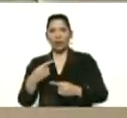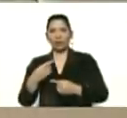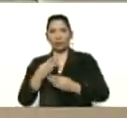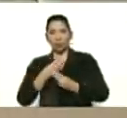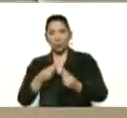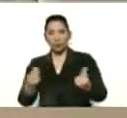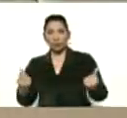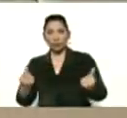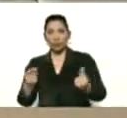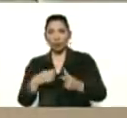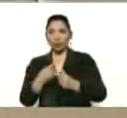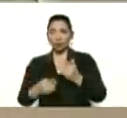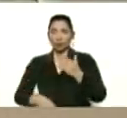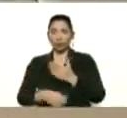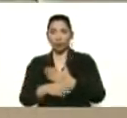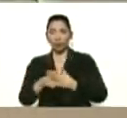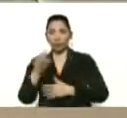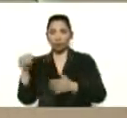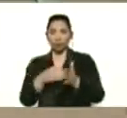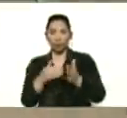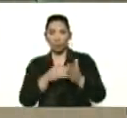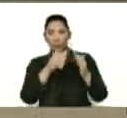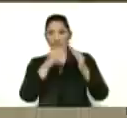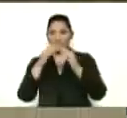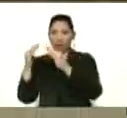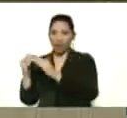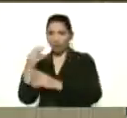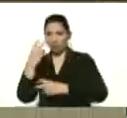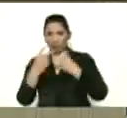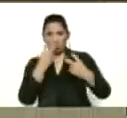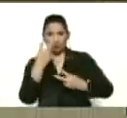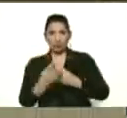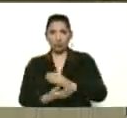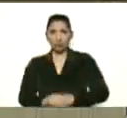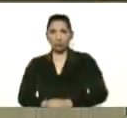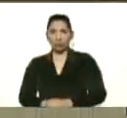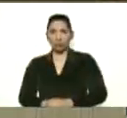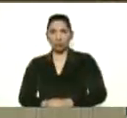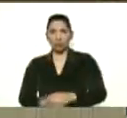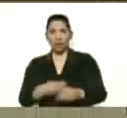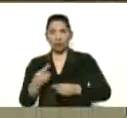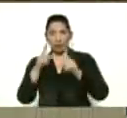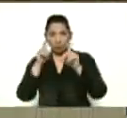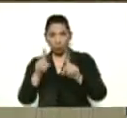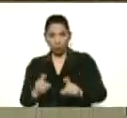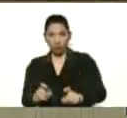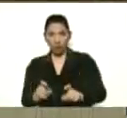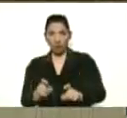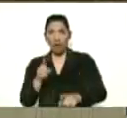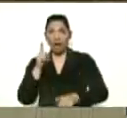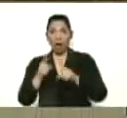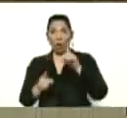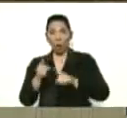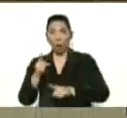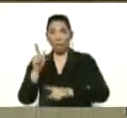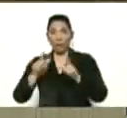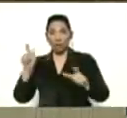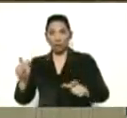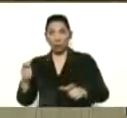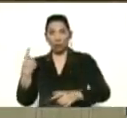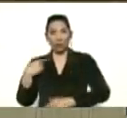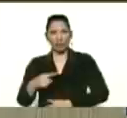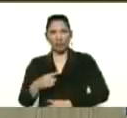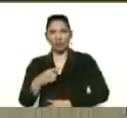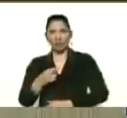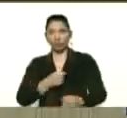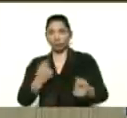vamos, como hemos ido a 200.000 hogares, casa por casa, a hacer pruebas, si algún paciente tiene algún tipo de síntoma, nos lo